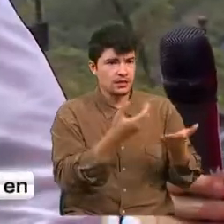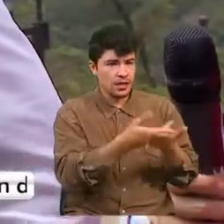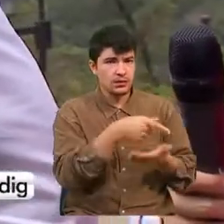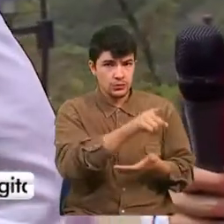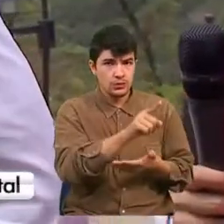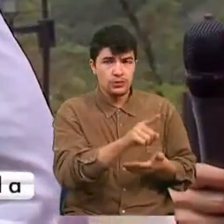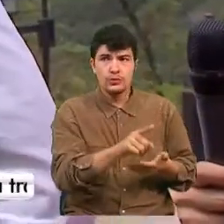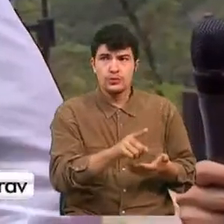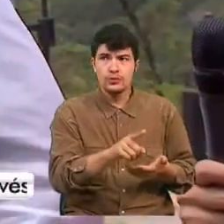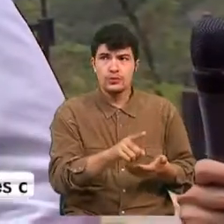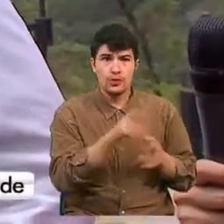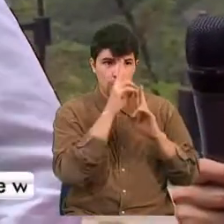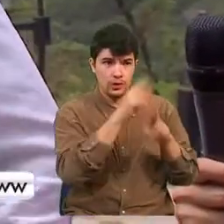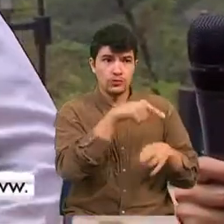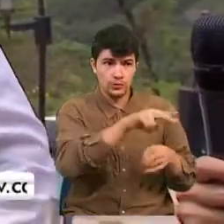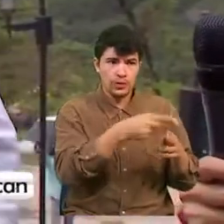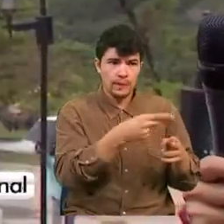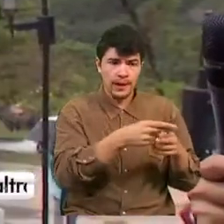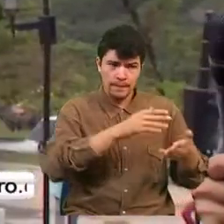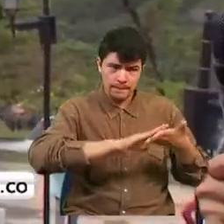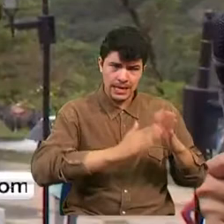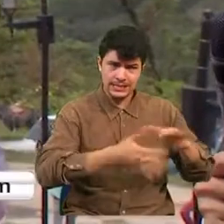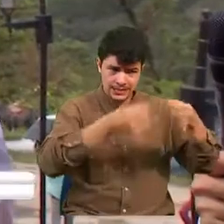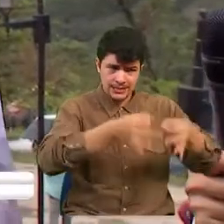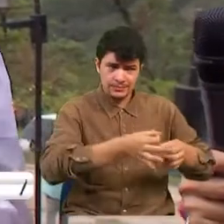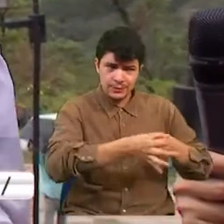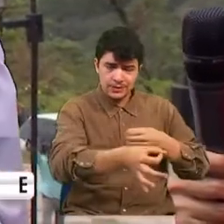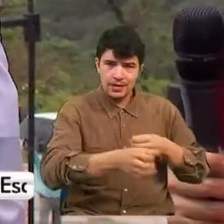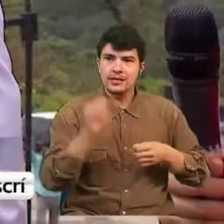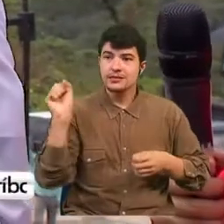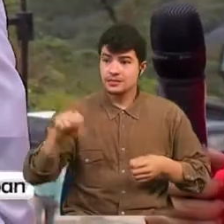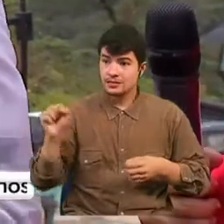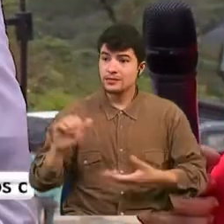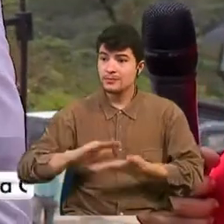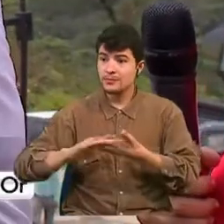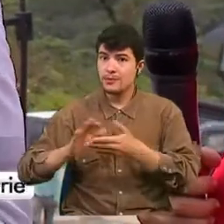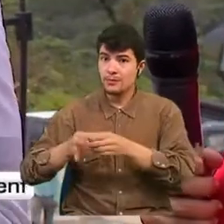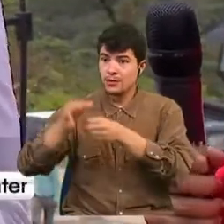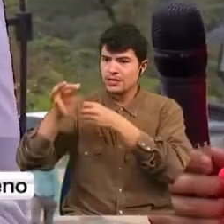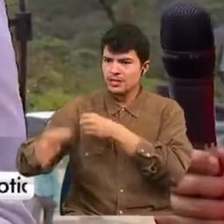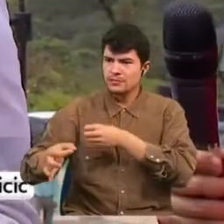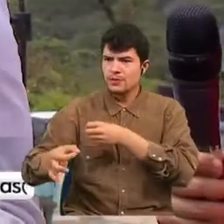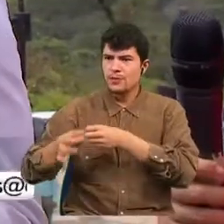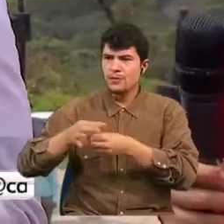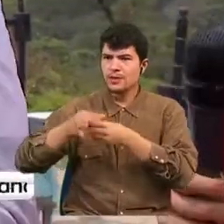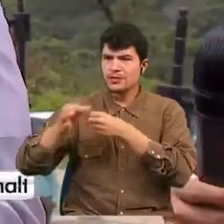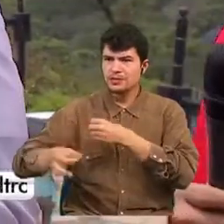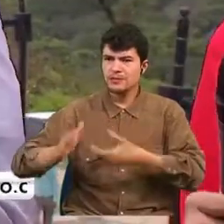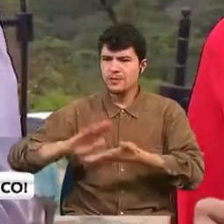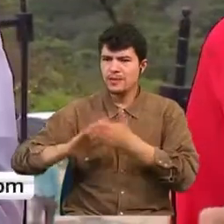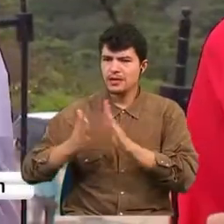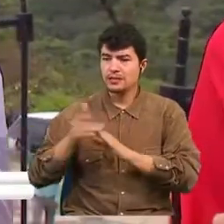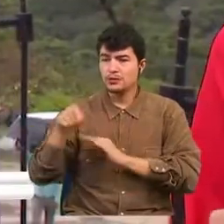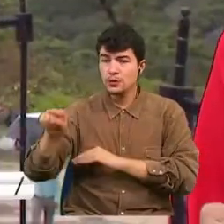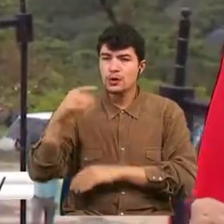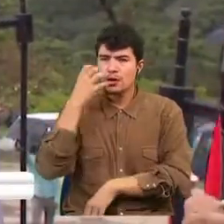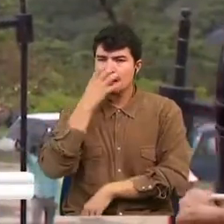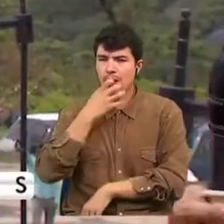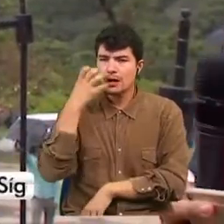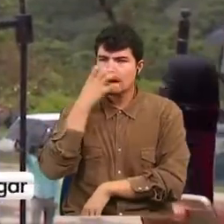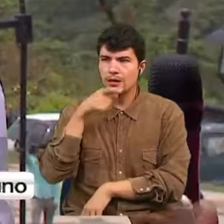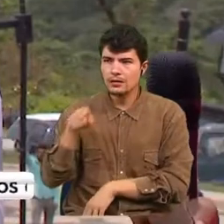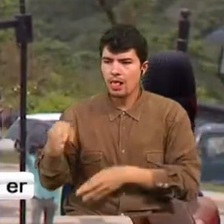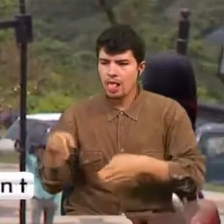Paz, sí, claro, ya son municipios, esos son municipios muy extensos. Allí hablan de la parte caliente, allí tenemos